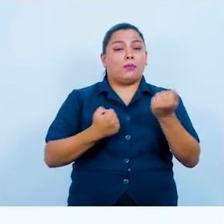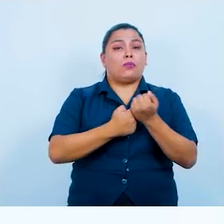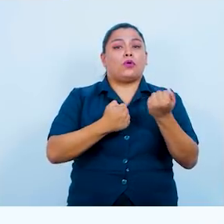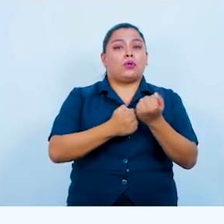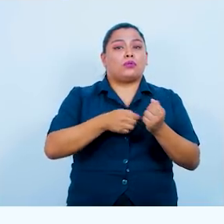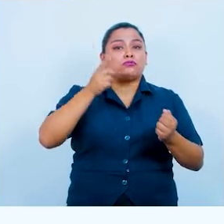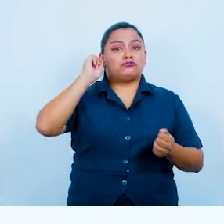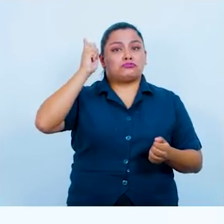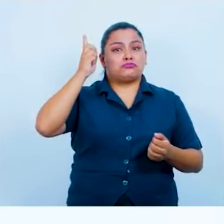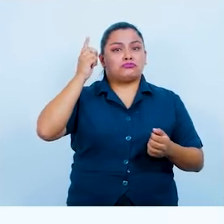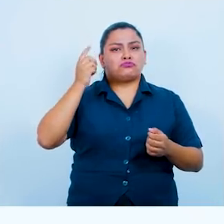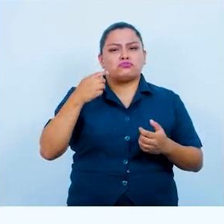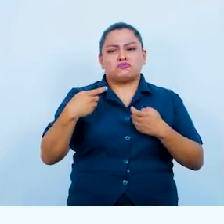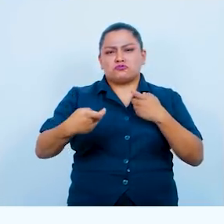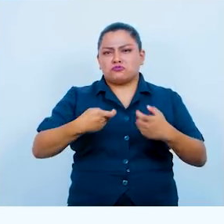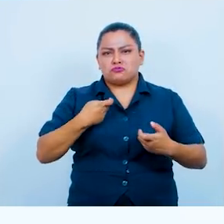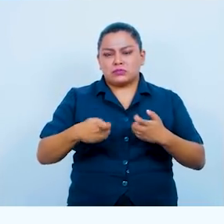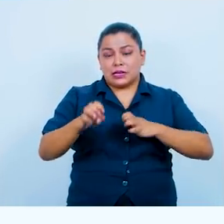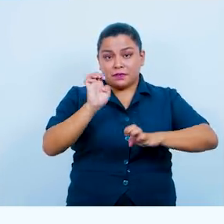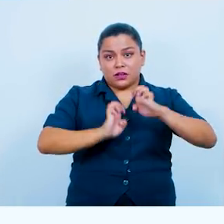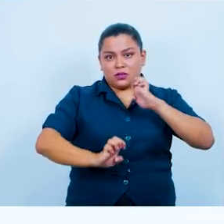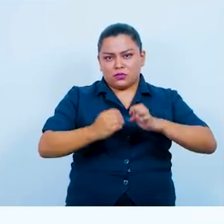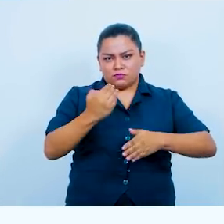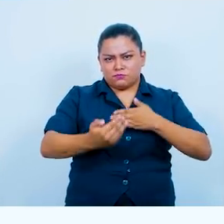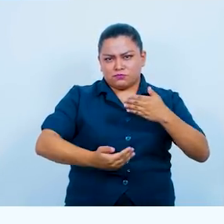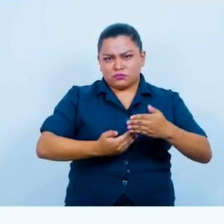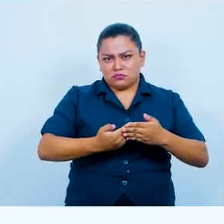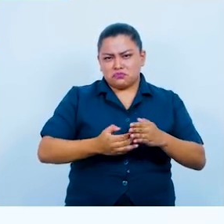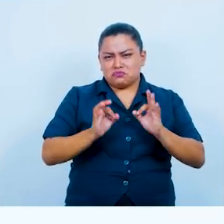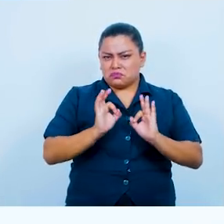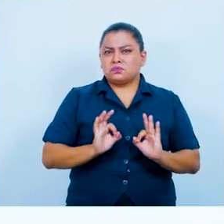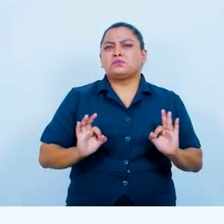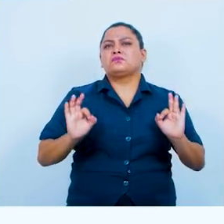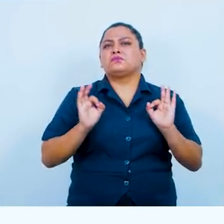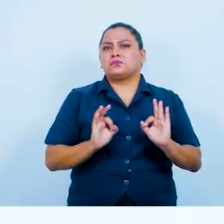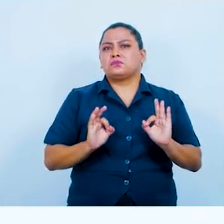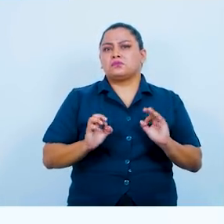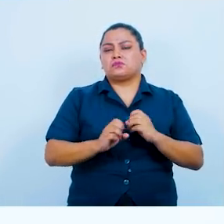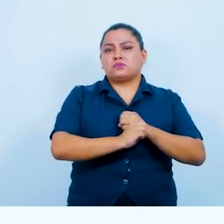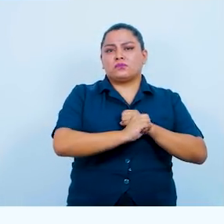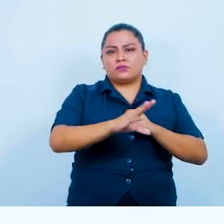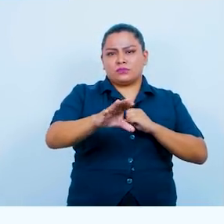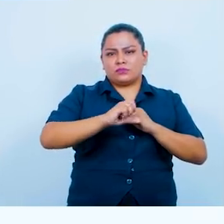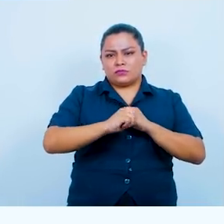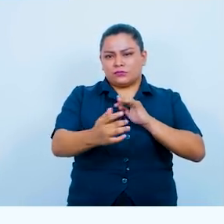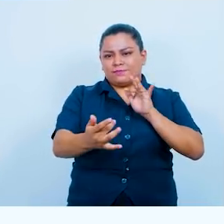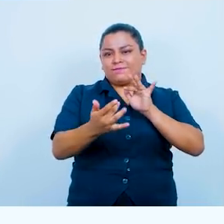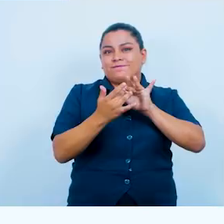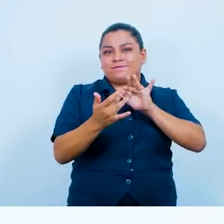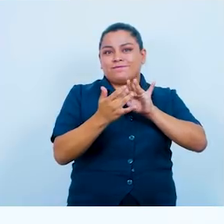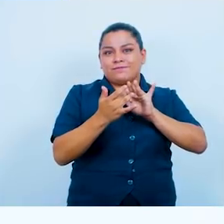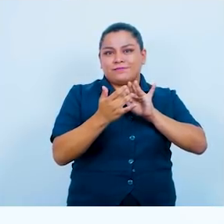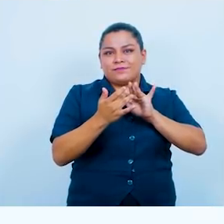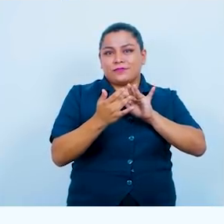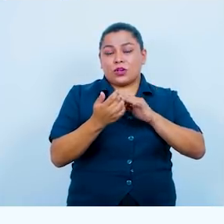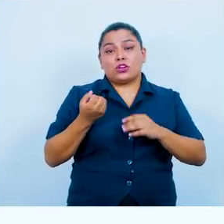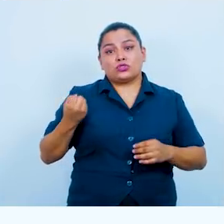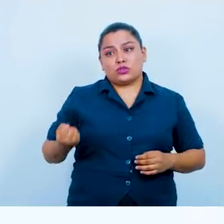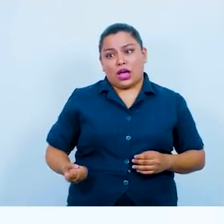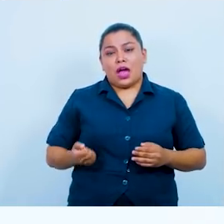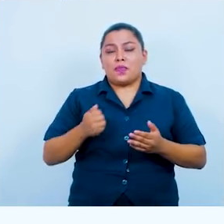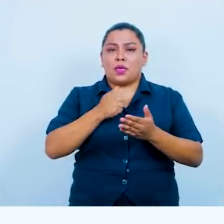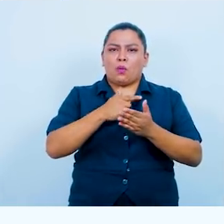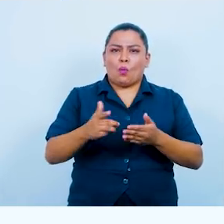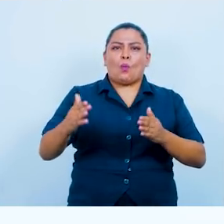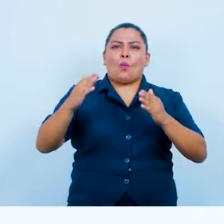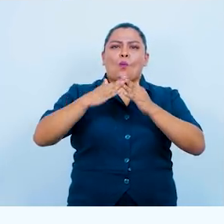educadores a administrar y evaluar el progreso de forma eficiente. Fomenta las conexiones con los alumnos desde la escuela, el